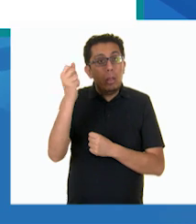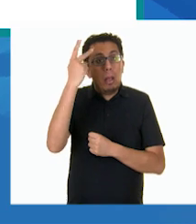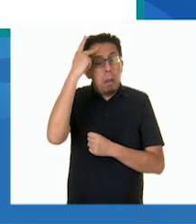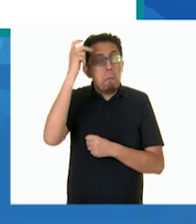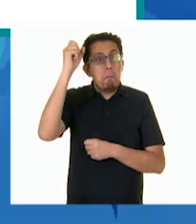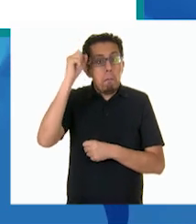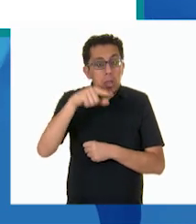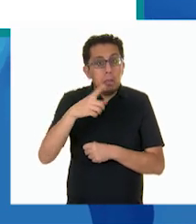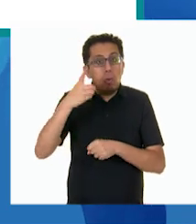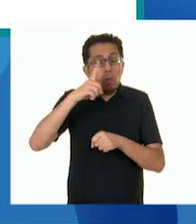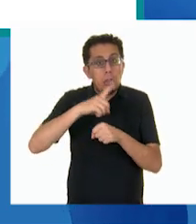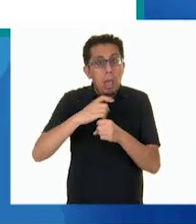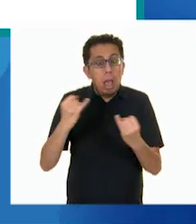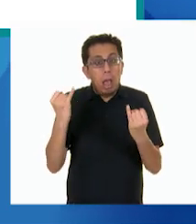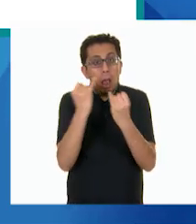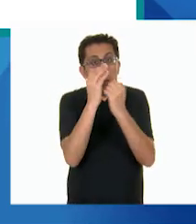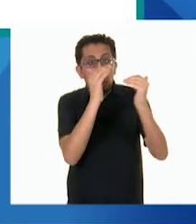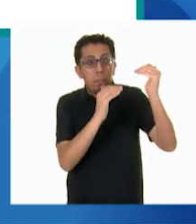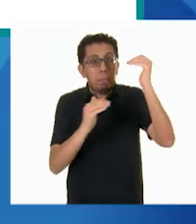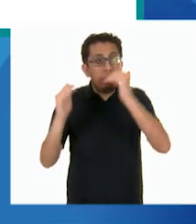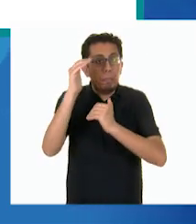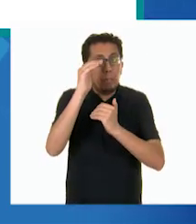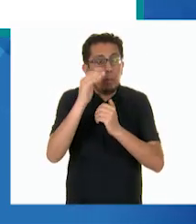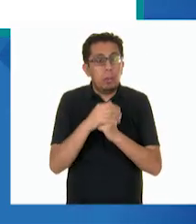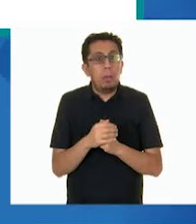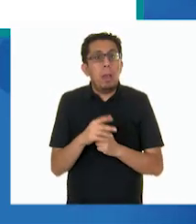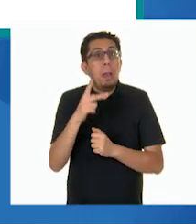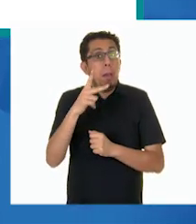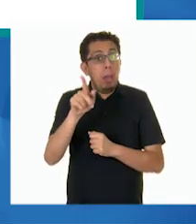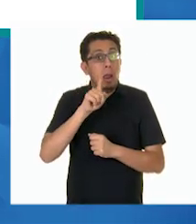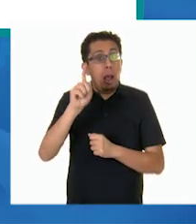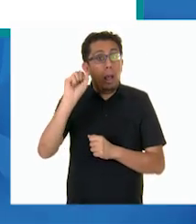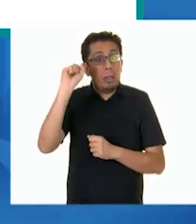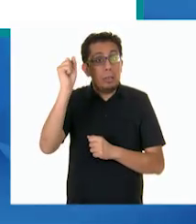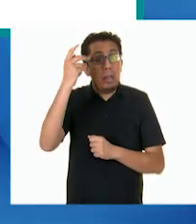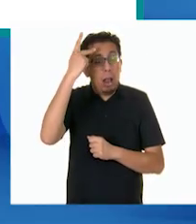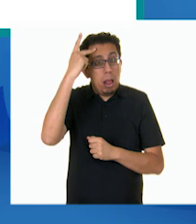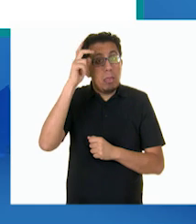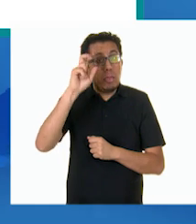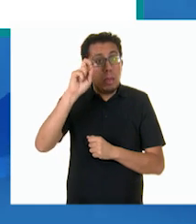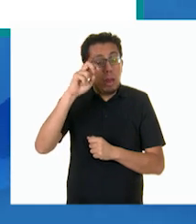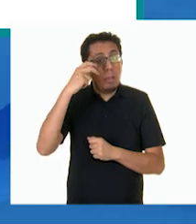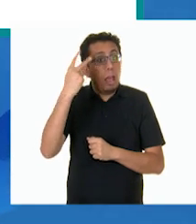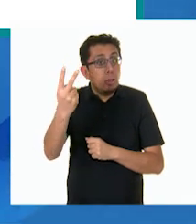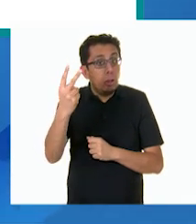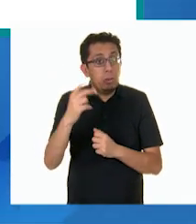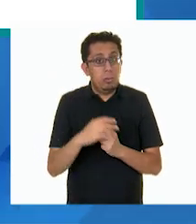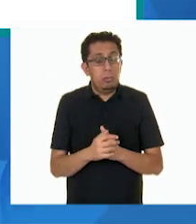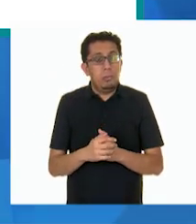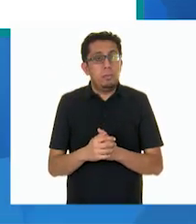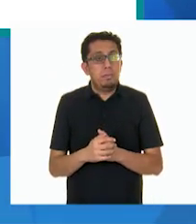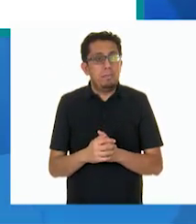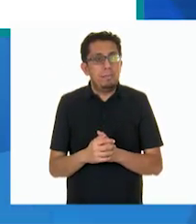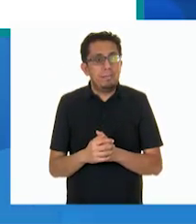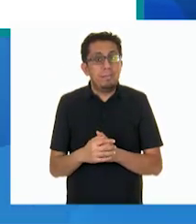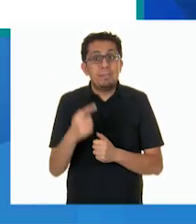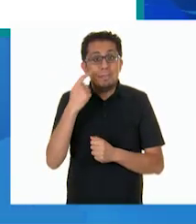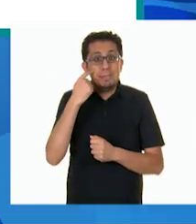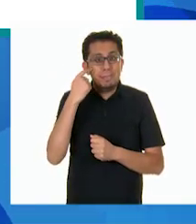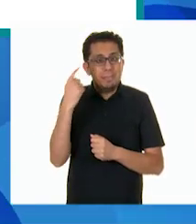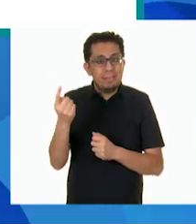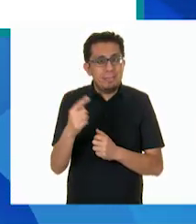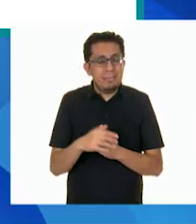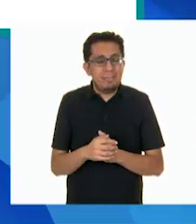la temperatura más alta. Claro, pero en San Luis eran De 32. 32. Ahora fíjate,